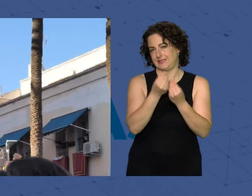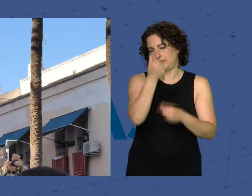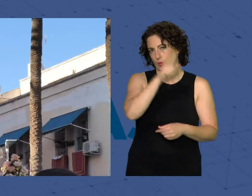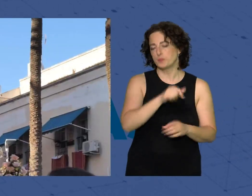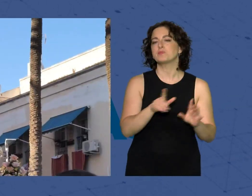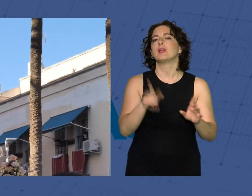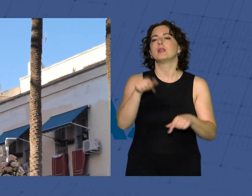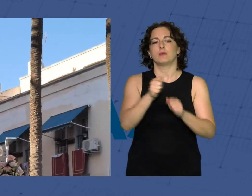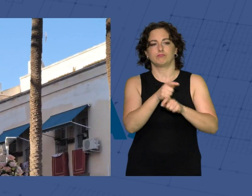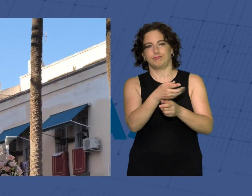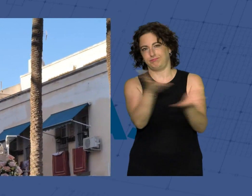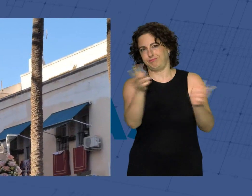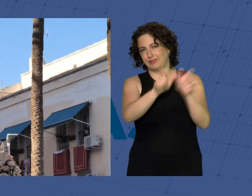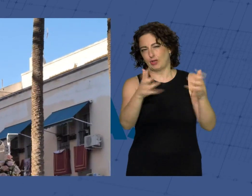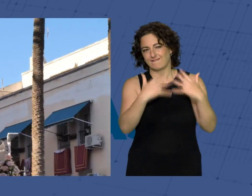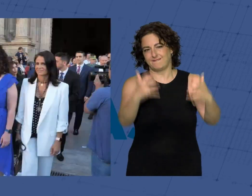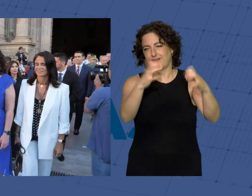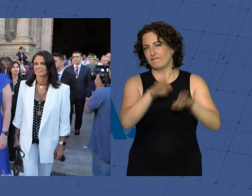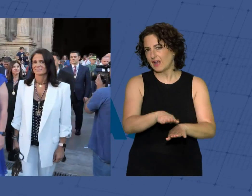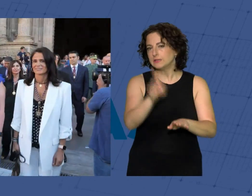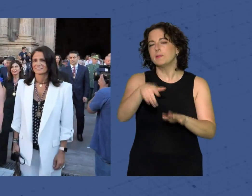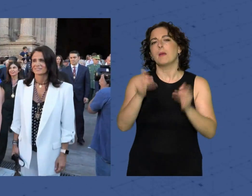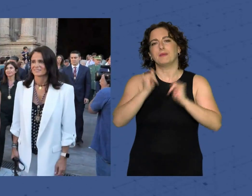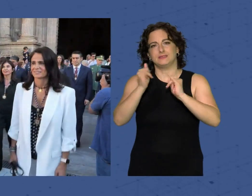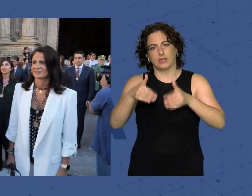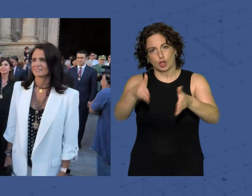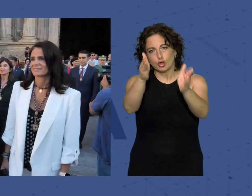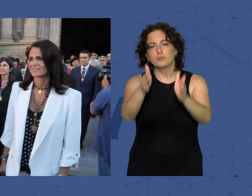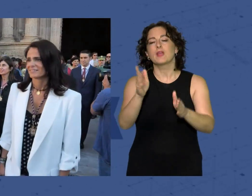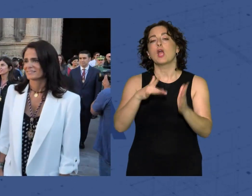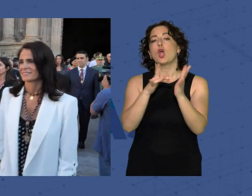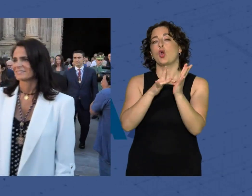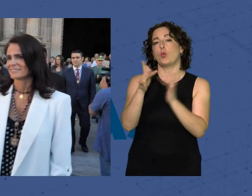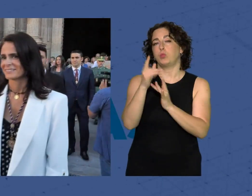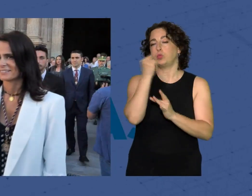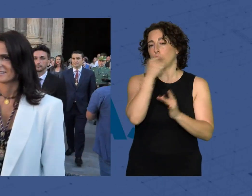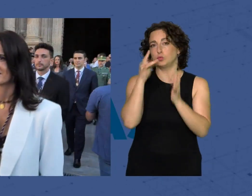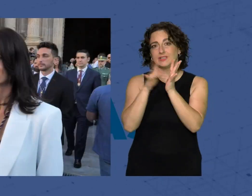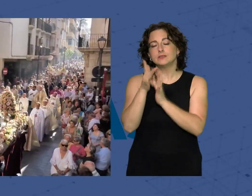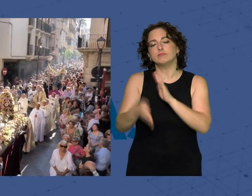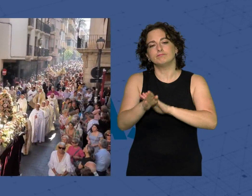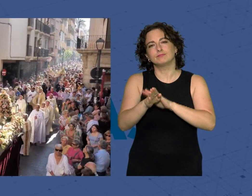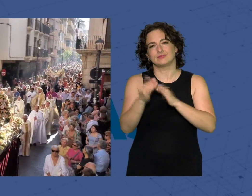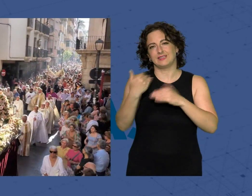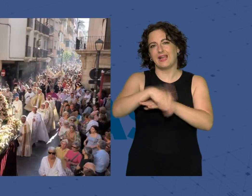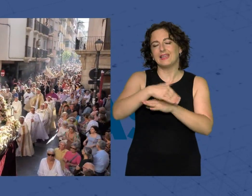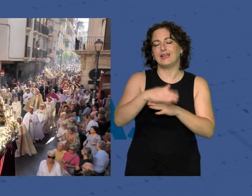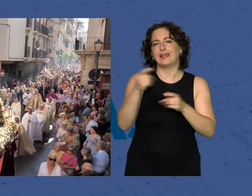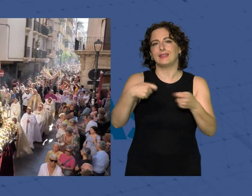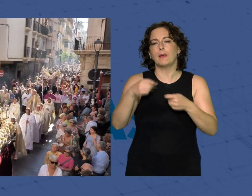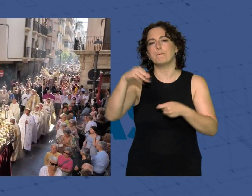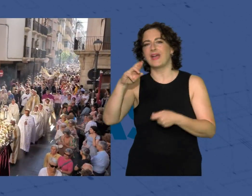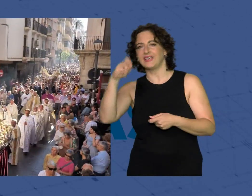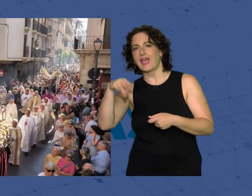fieles que se encontraban en ella y también a lo largo del paseo. El Corpus Christi recorrió seguidamente por Calle Las Tiendas, Mariana y Cervantes, para